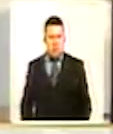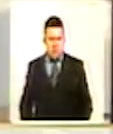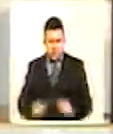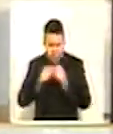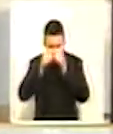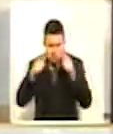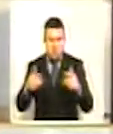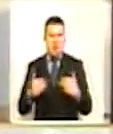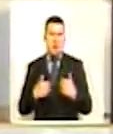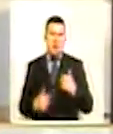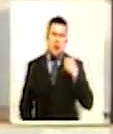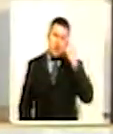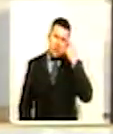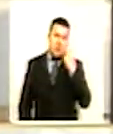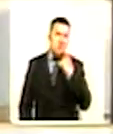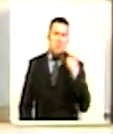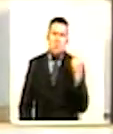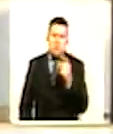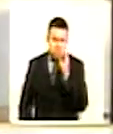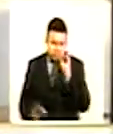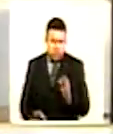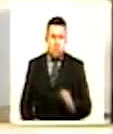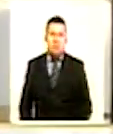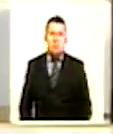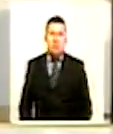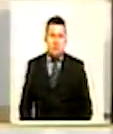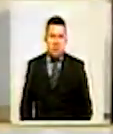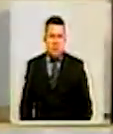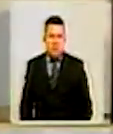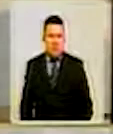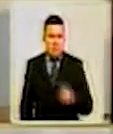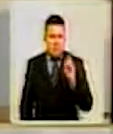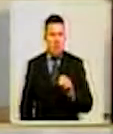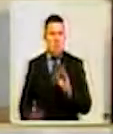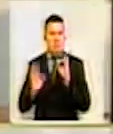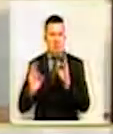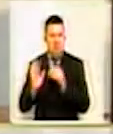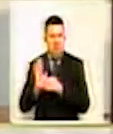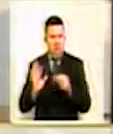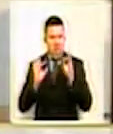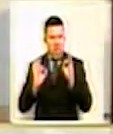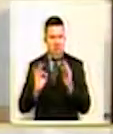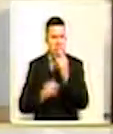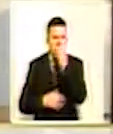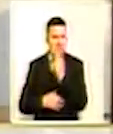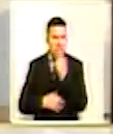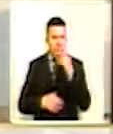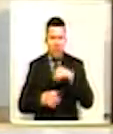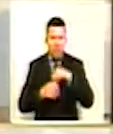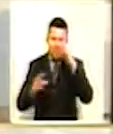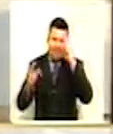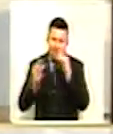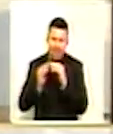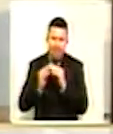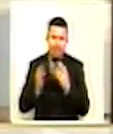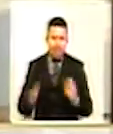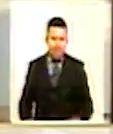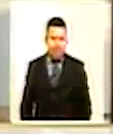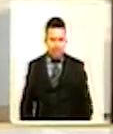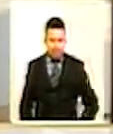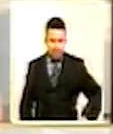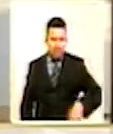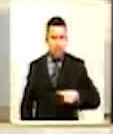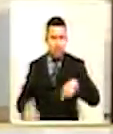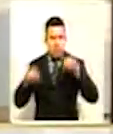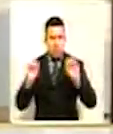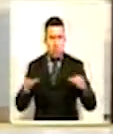del Estado y yo pienso, y lo digo aquí concretamente, que debe ser el garante del cumplimiento de los acuerdos